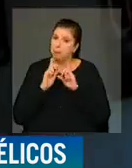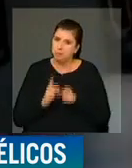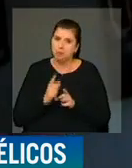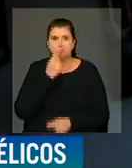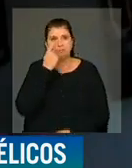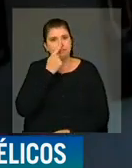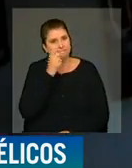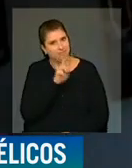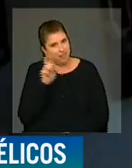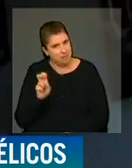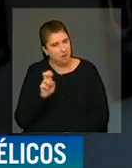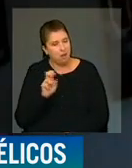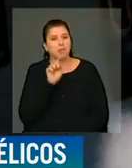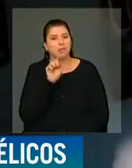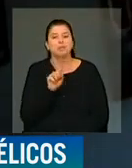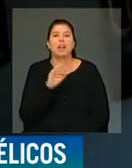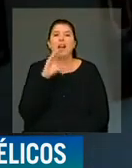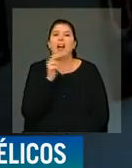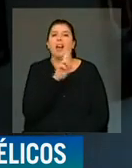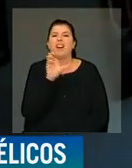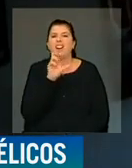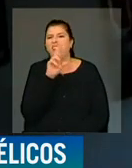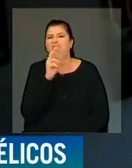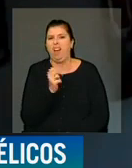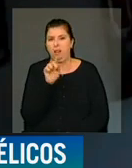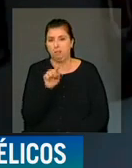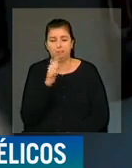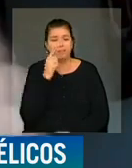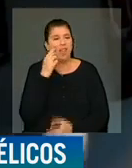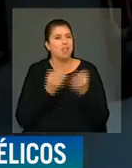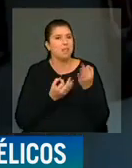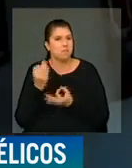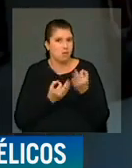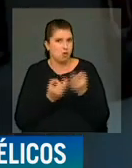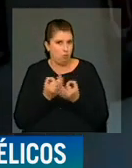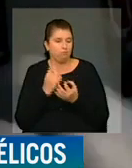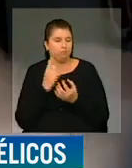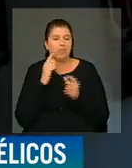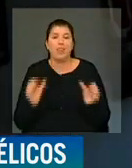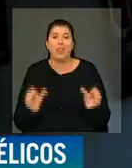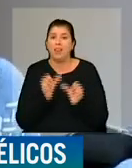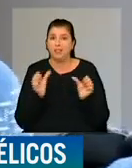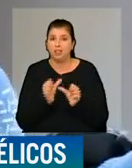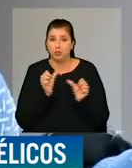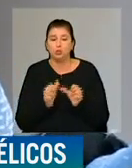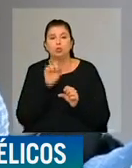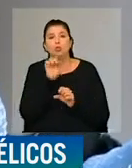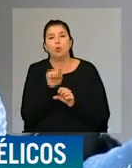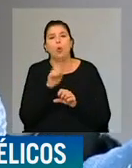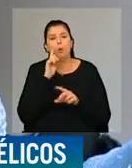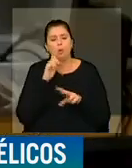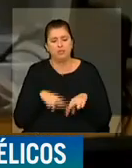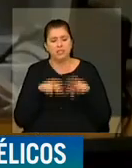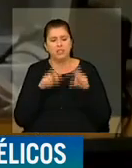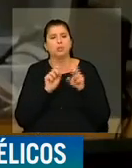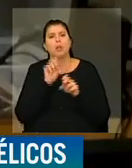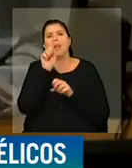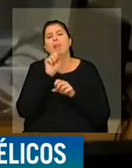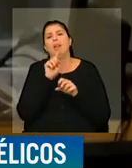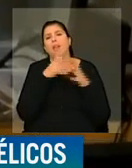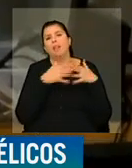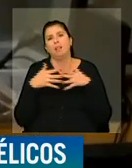Es el caso de Ignacio Carrera, un químico e investigador que realizó su doctorado en la Universidad de Columbia, Nueva York. Allí participó de investigaciones que mostraban que